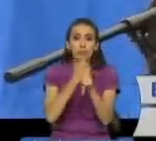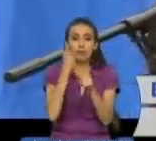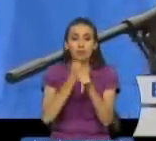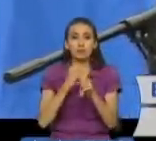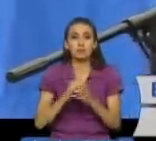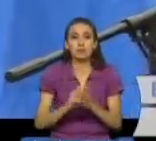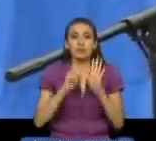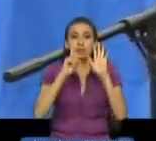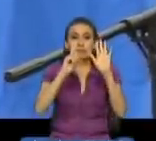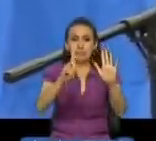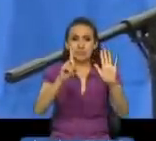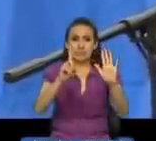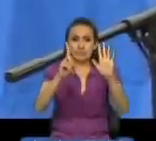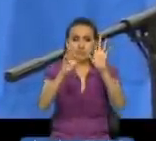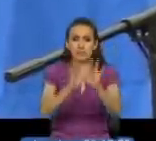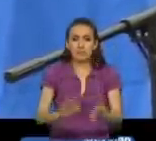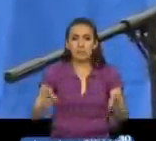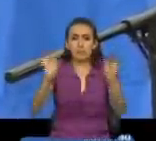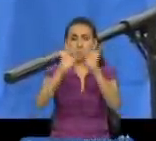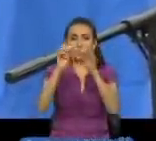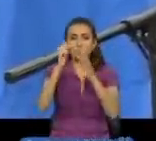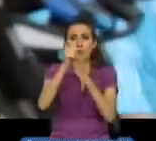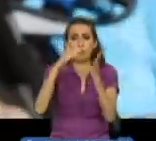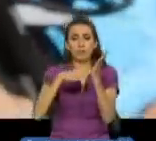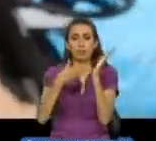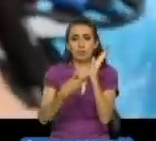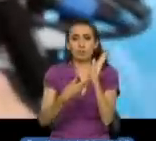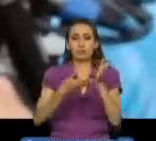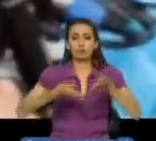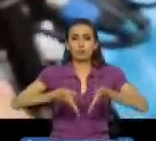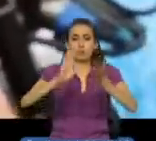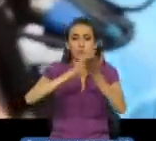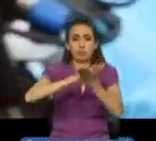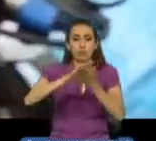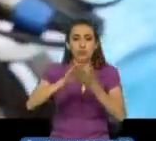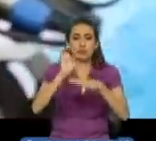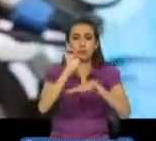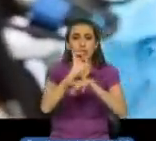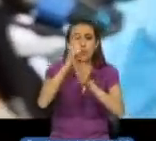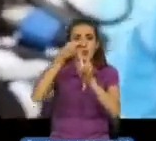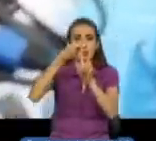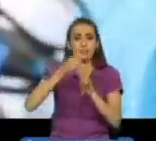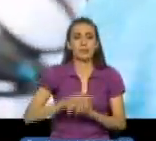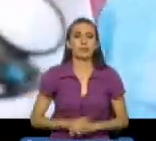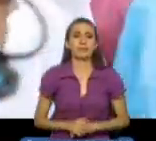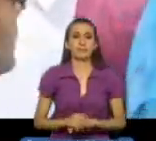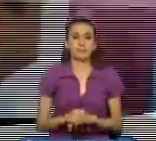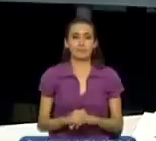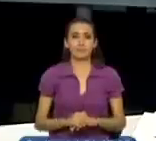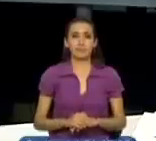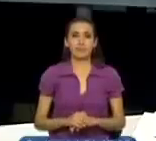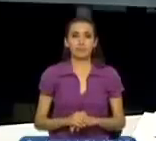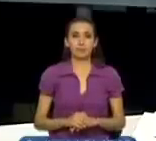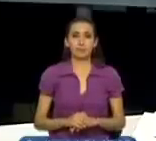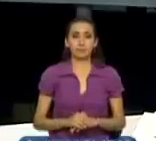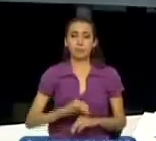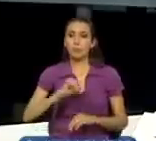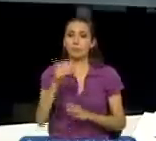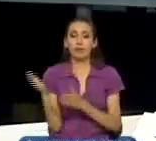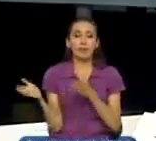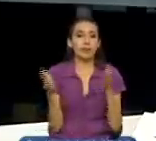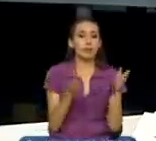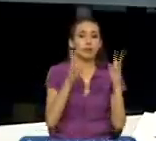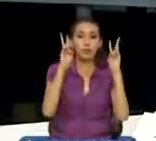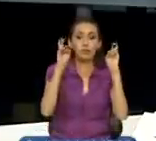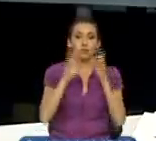seis importantísimos proyectos viales desde manabí Karen Ceballos Ecuador TV y en otro tema dos